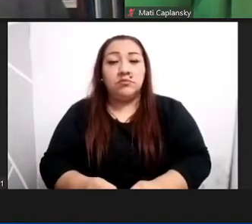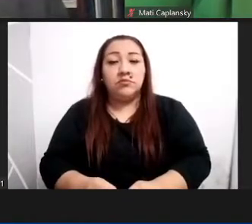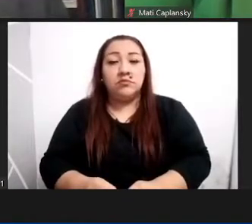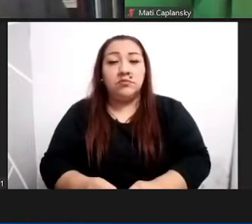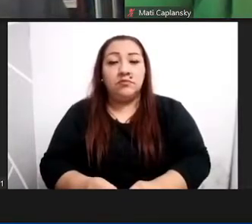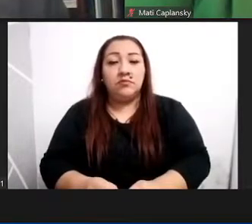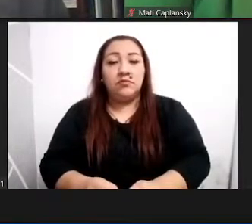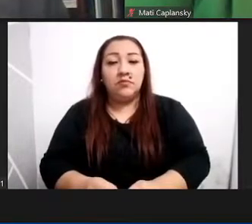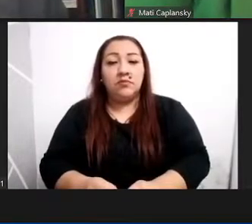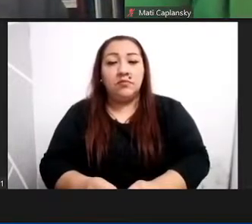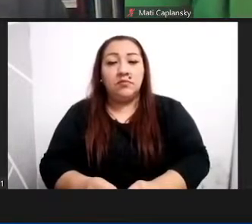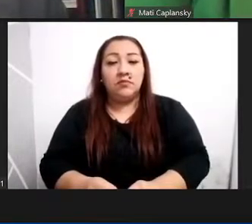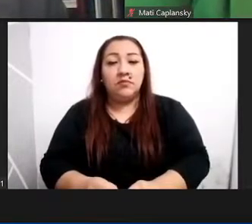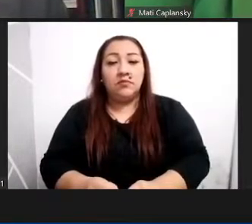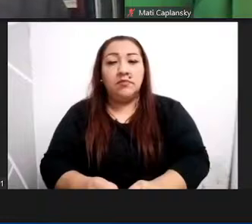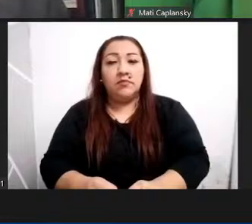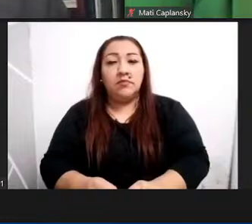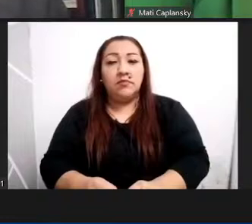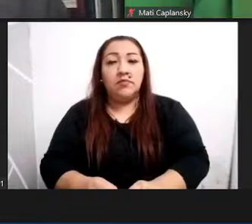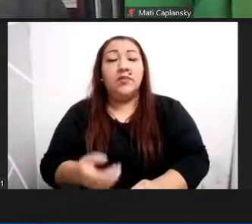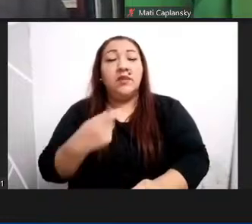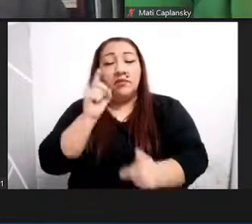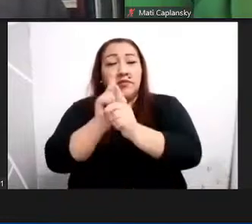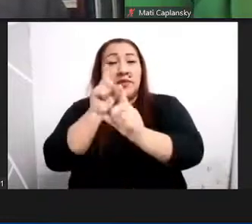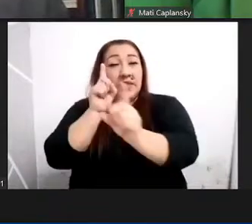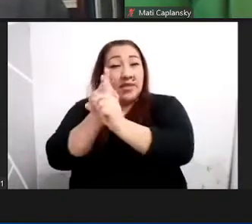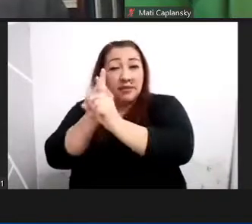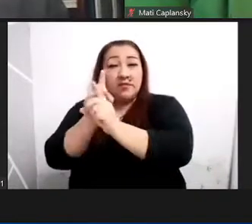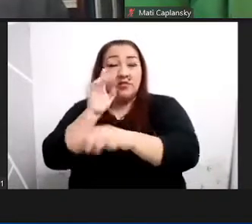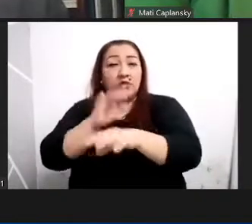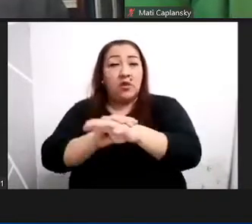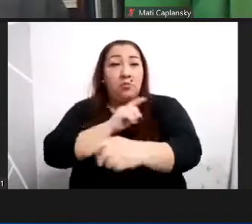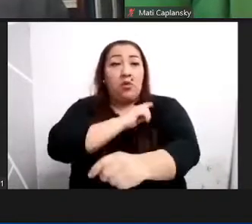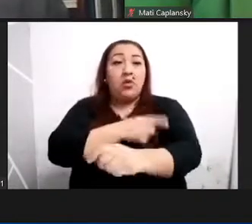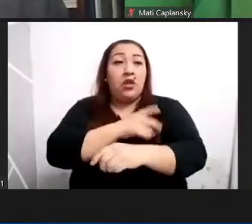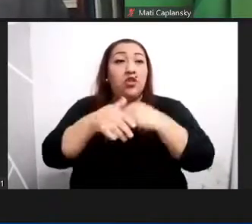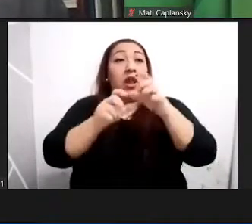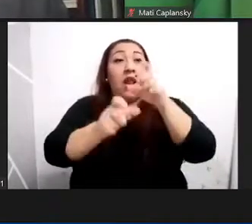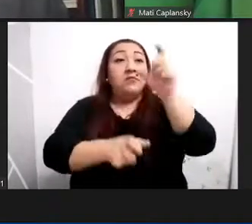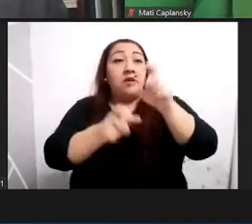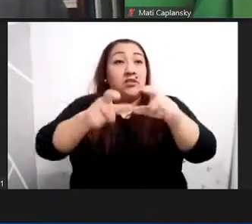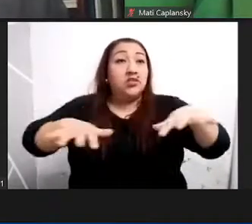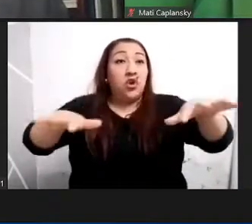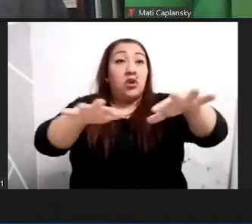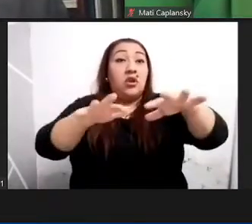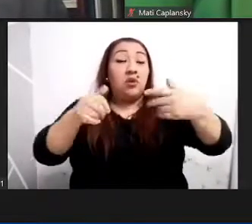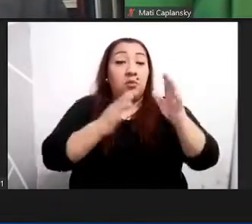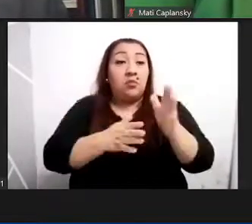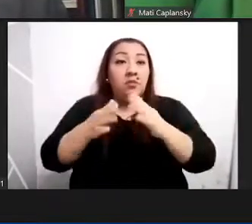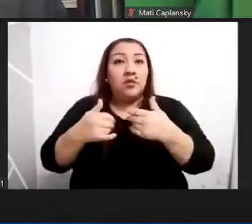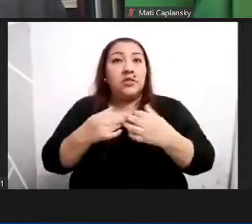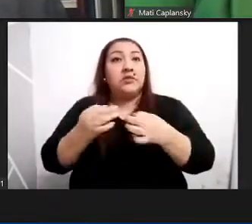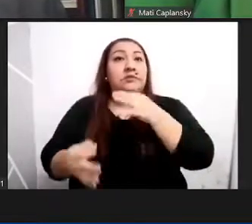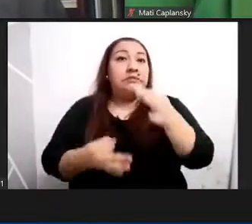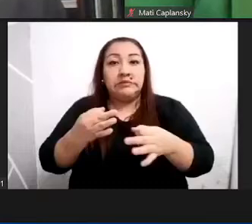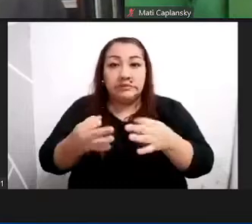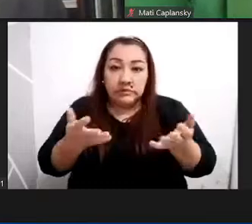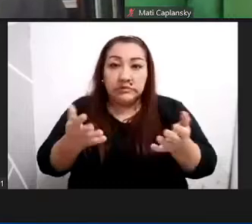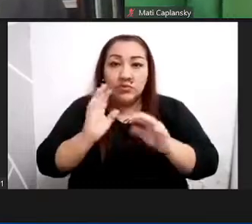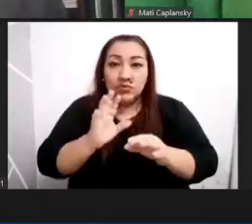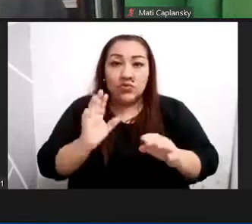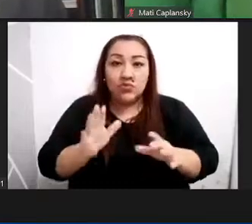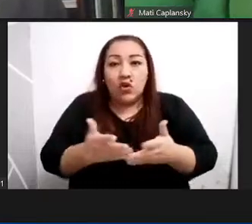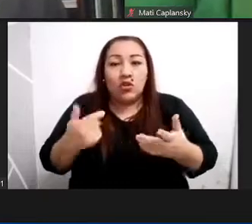al poder público que tiene preparación, ¿no?, y que por tanto tenemos que hablarle en su lenguaje, ¿no?